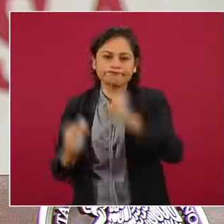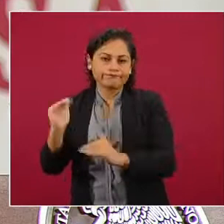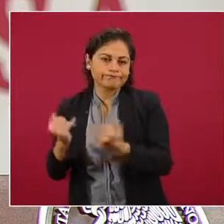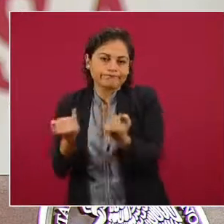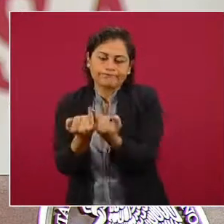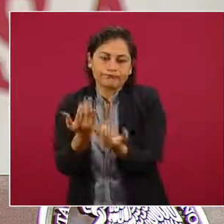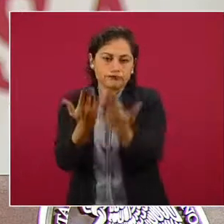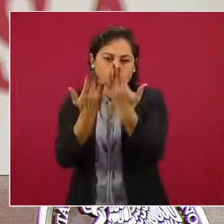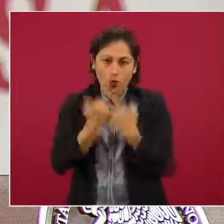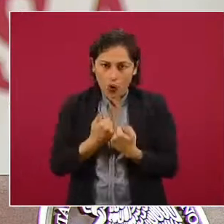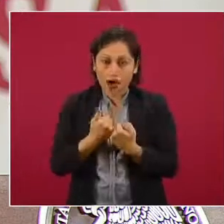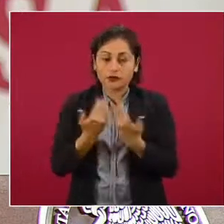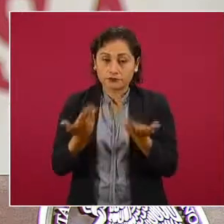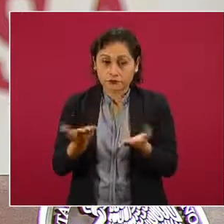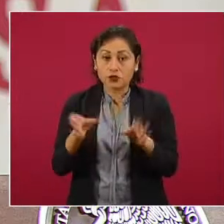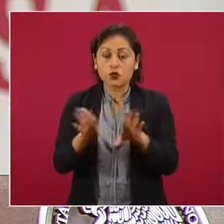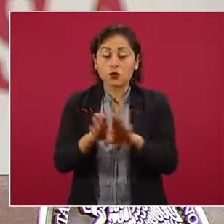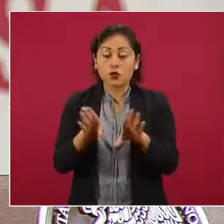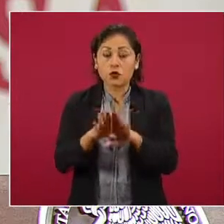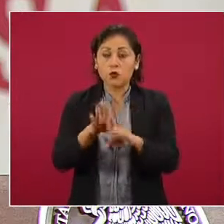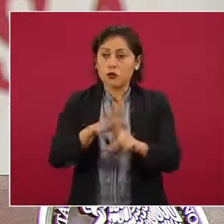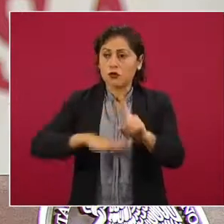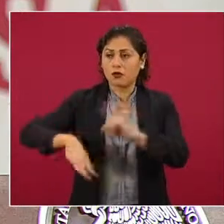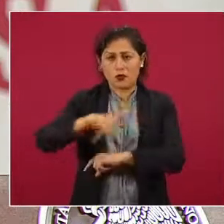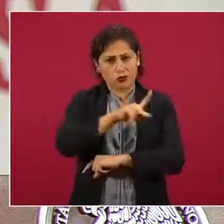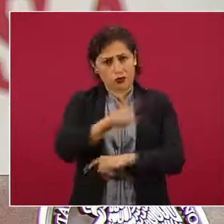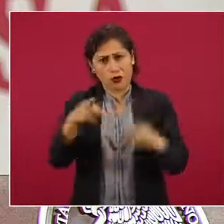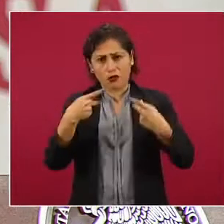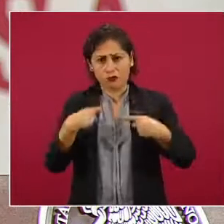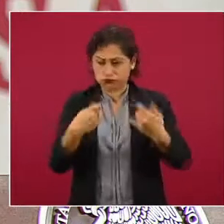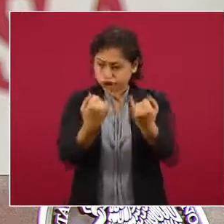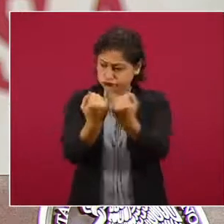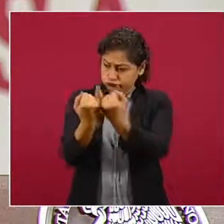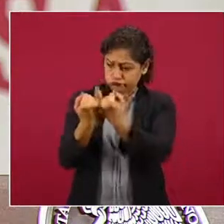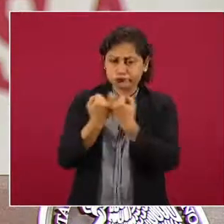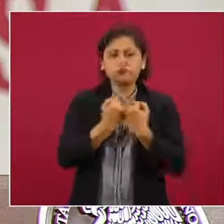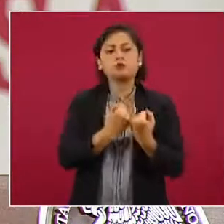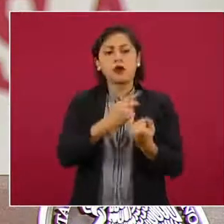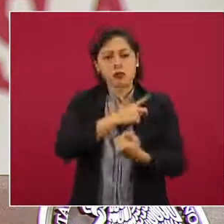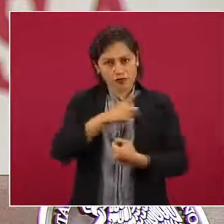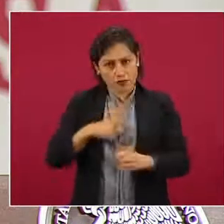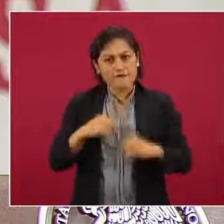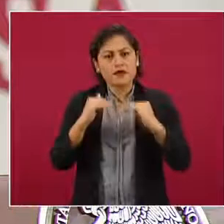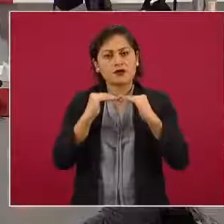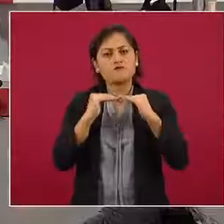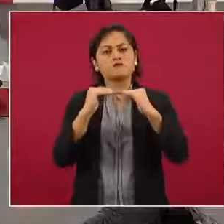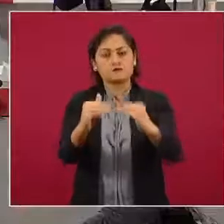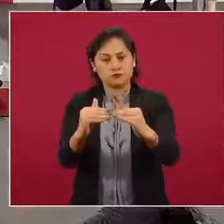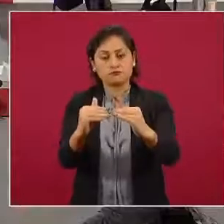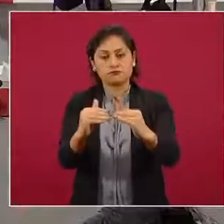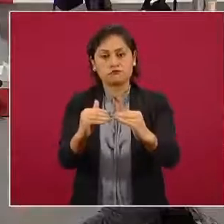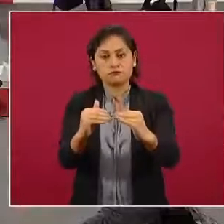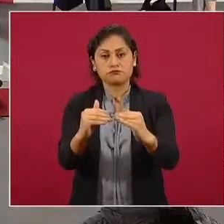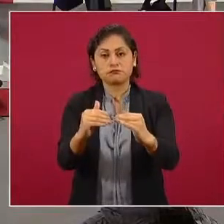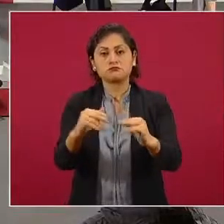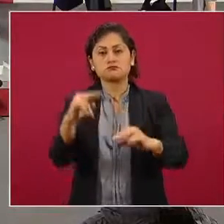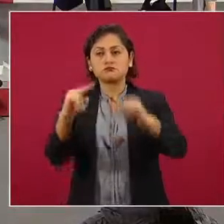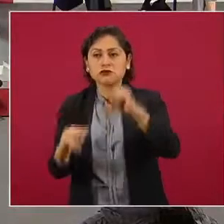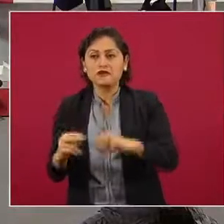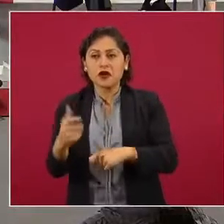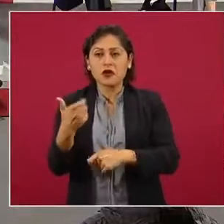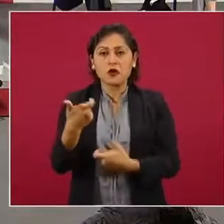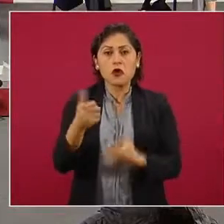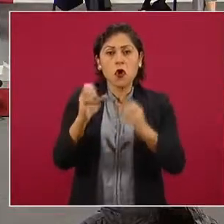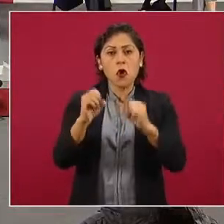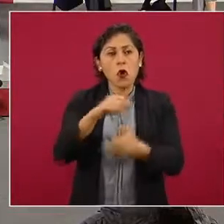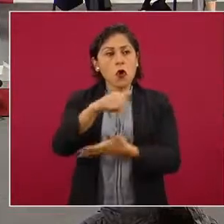origen se desprende que merecemos la igualdad. La posición social y económica, el lugar de nacimiento y